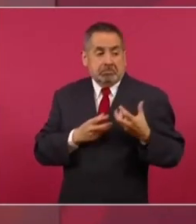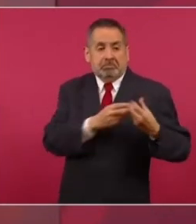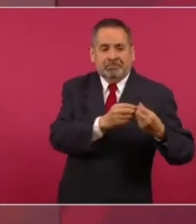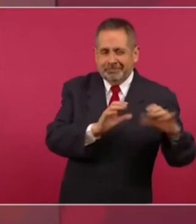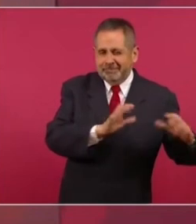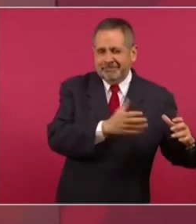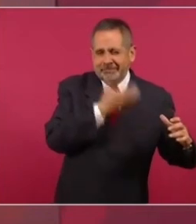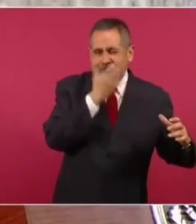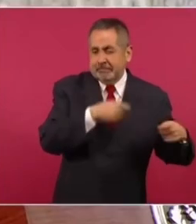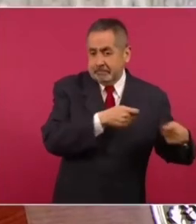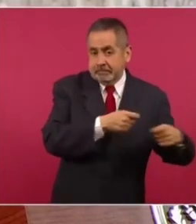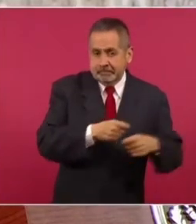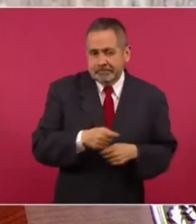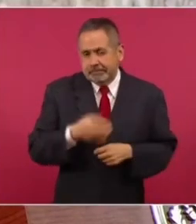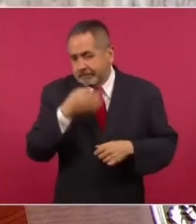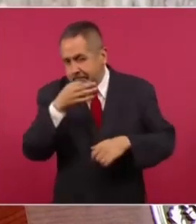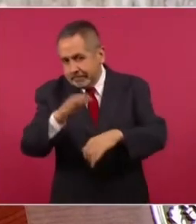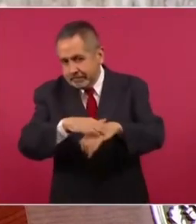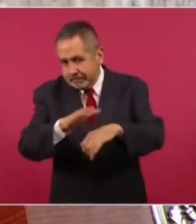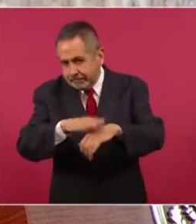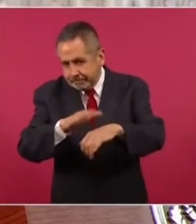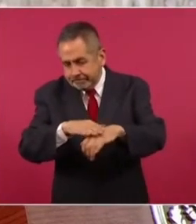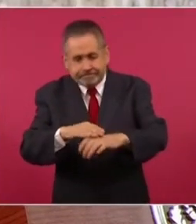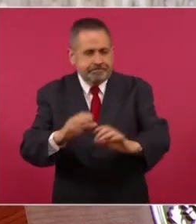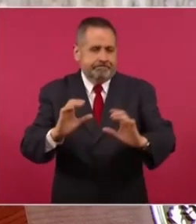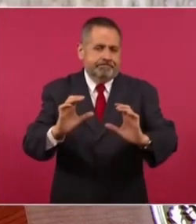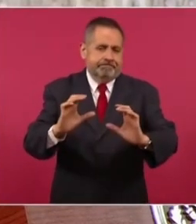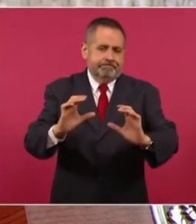que tengan cuidado,